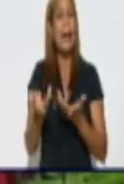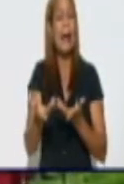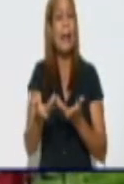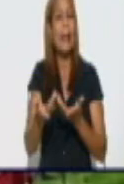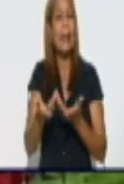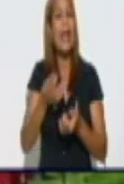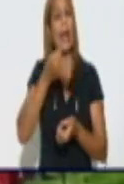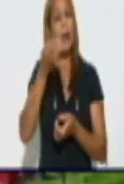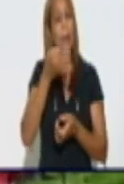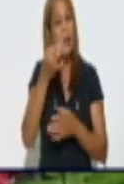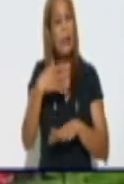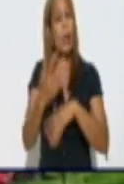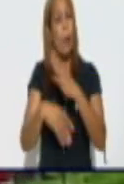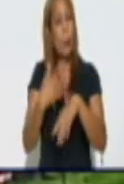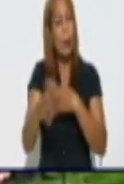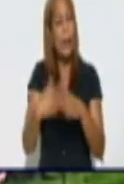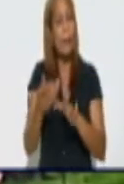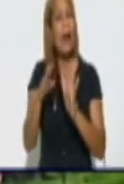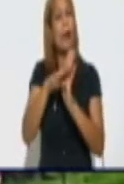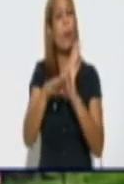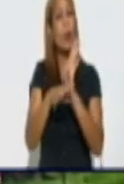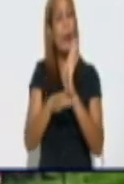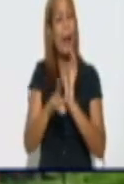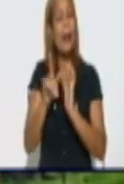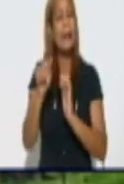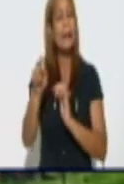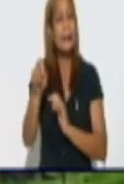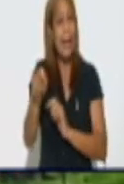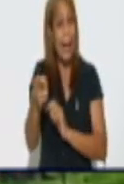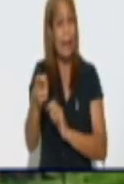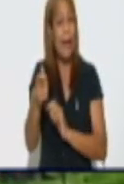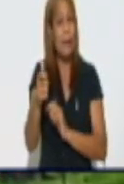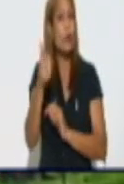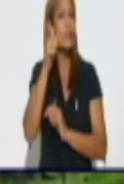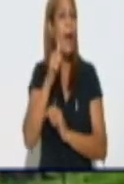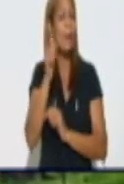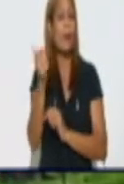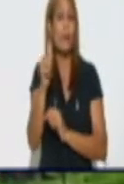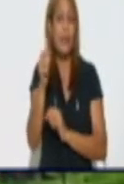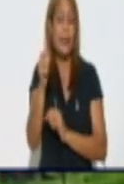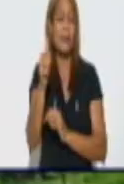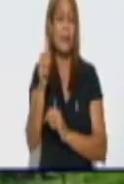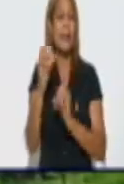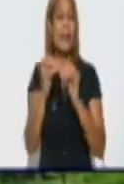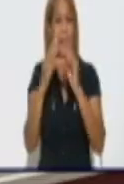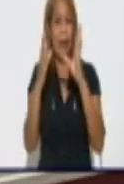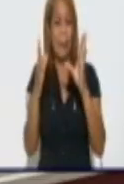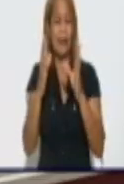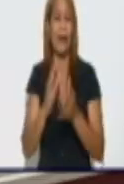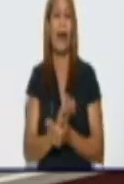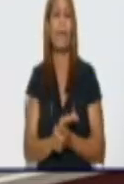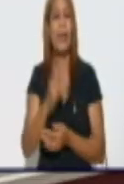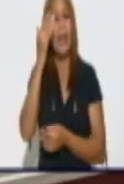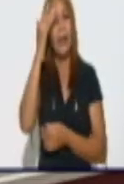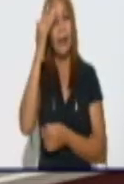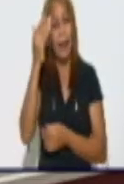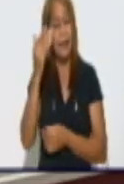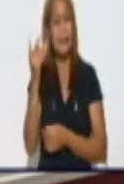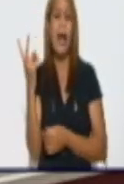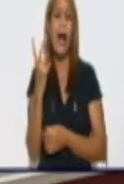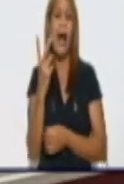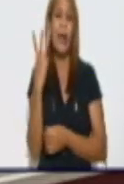de una elevada audiencia en nuestra provincia de Granma. Gracias a Norberto Millán,